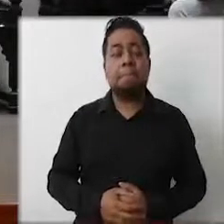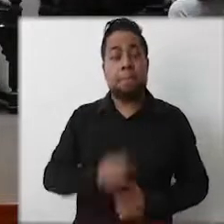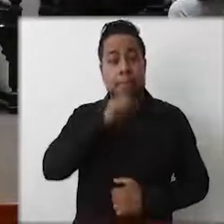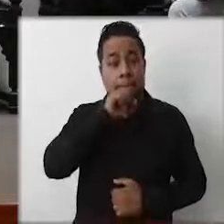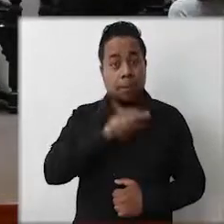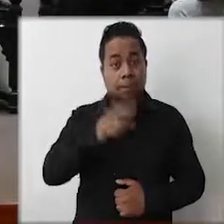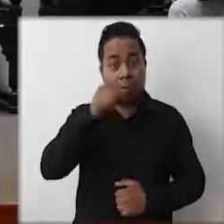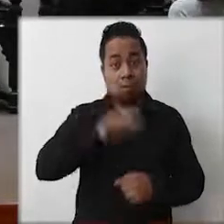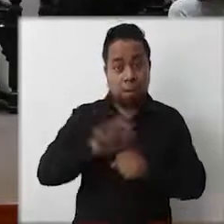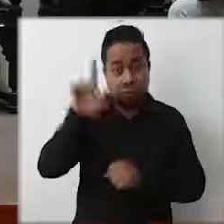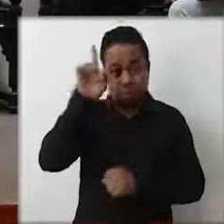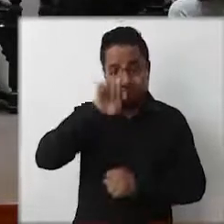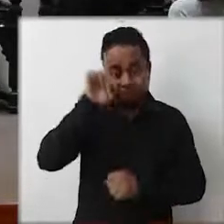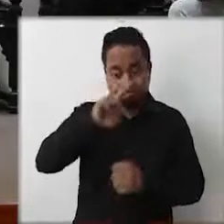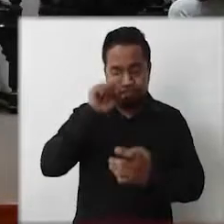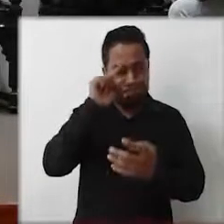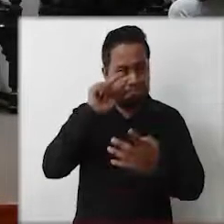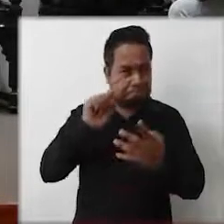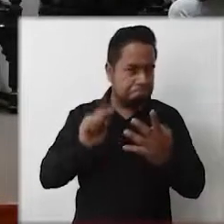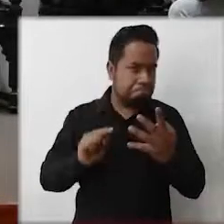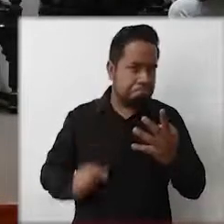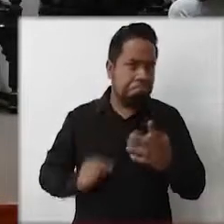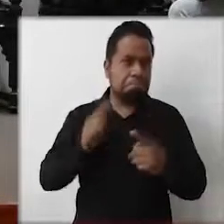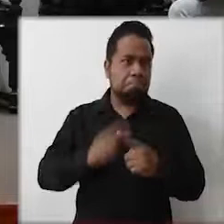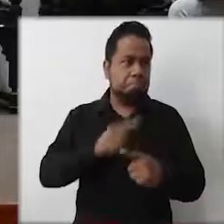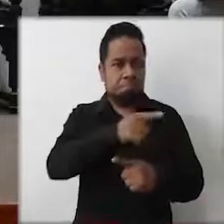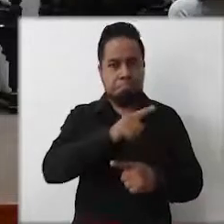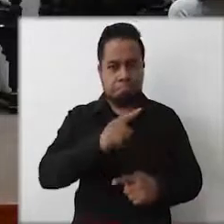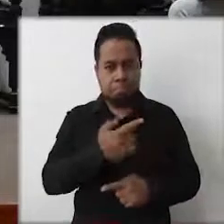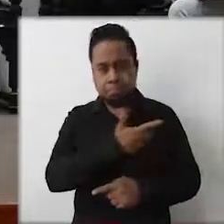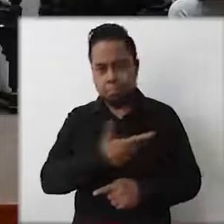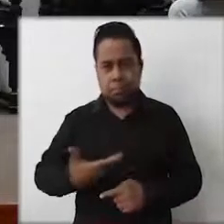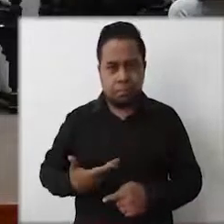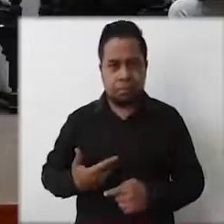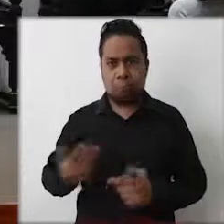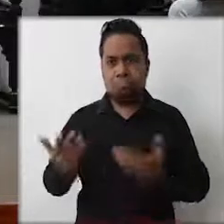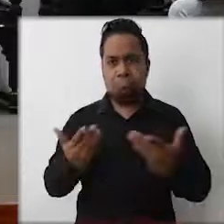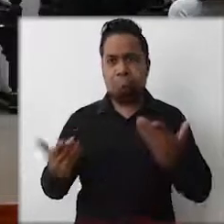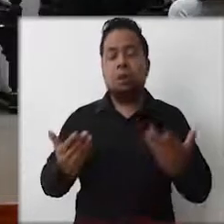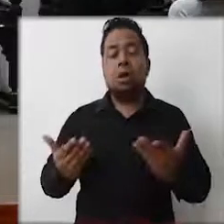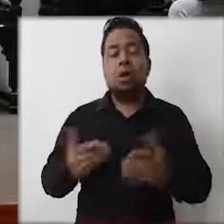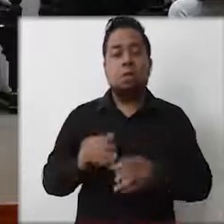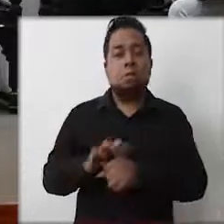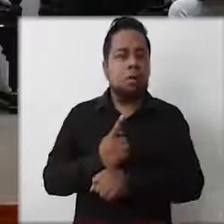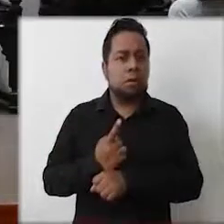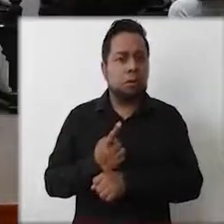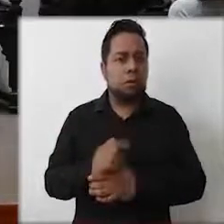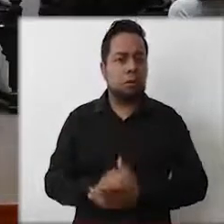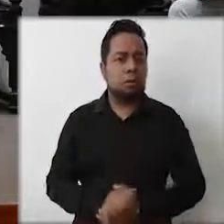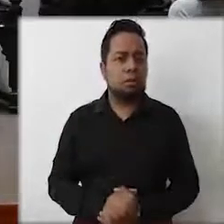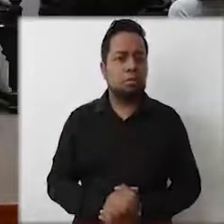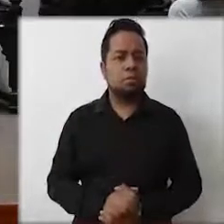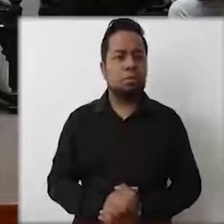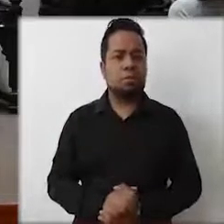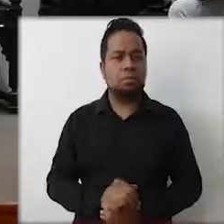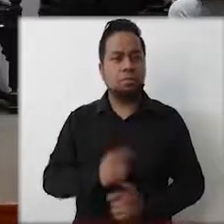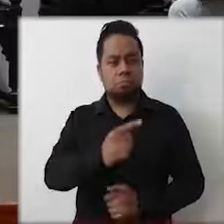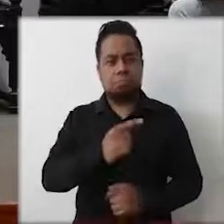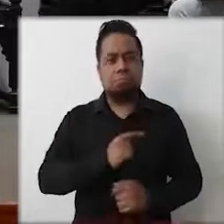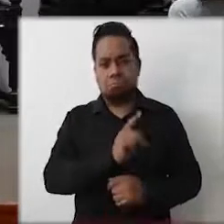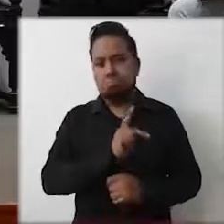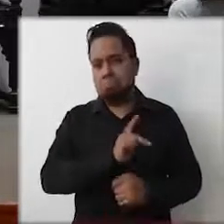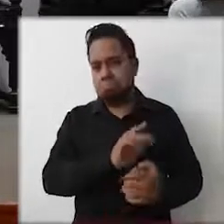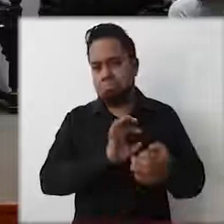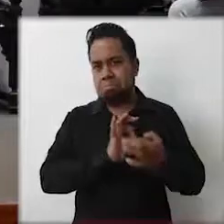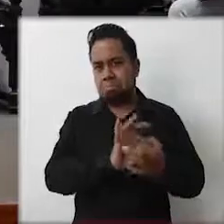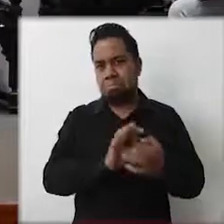la necesidad de que haya seguridad y que haya medidas de seguridad, sobre todo en ese lugar. Sí, regidor